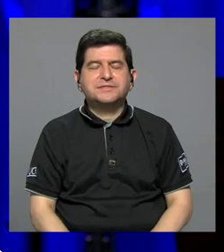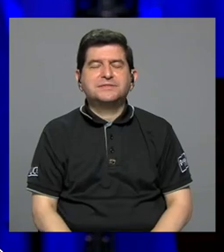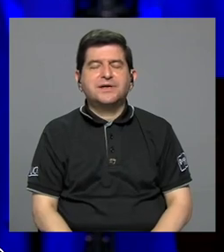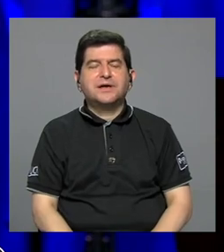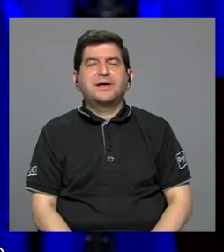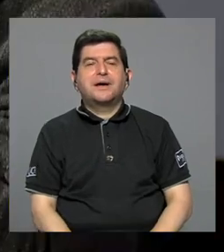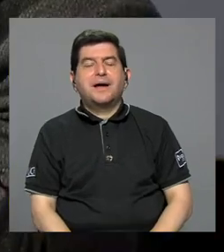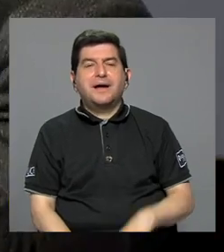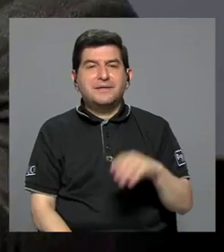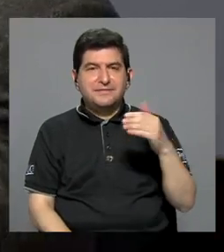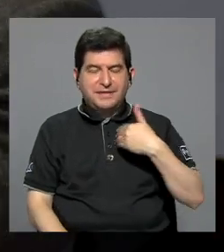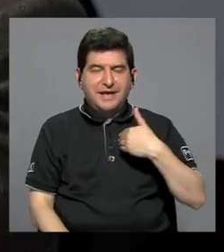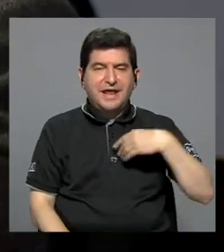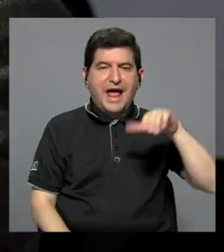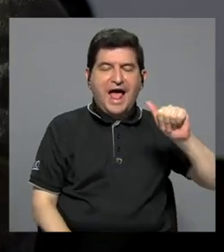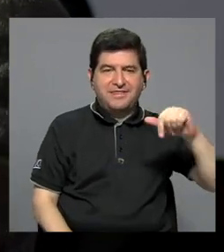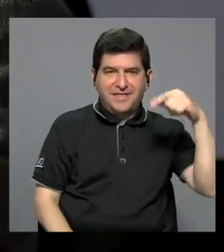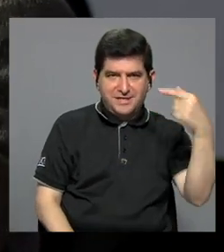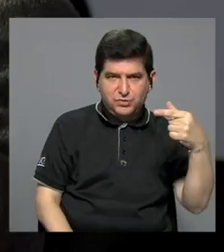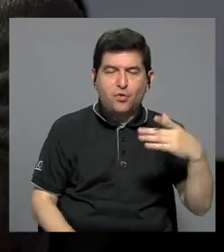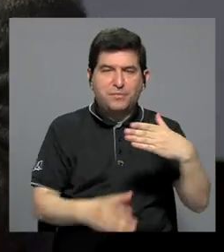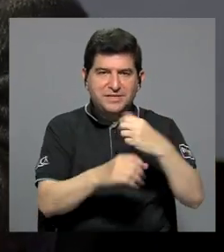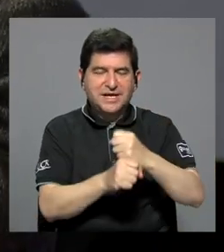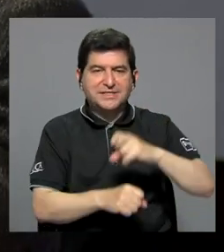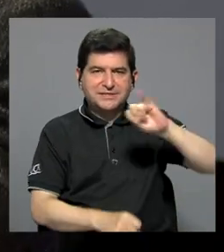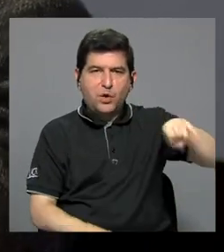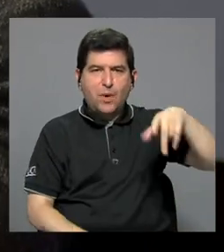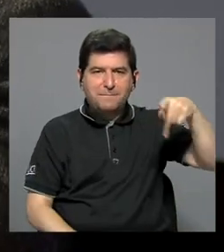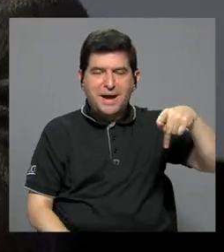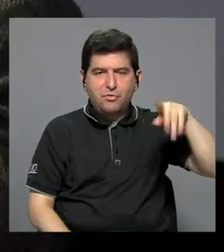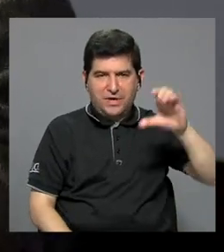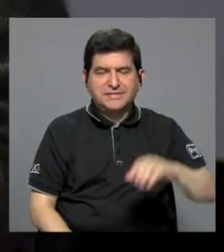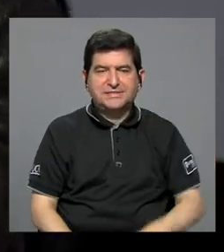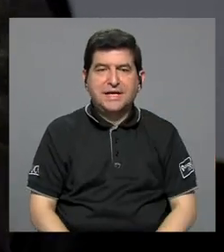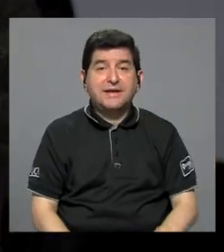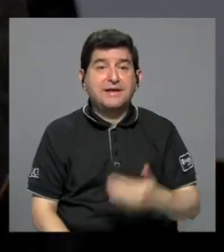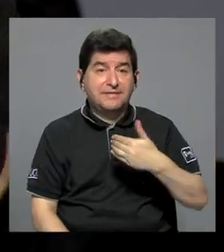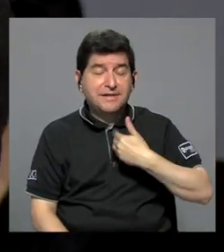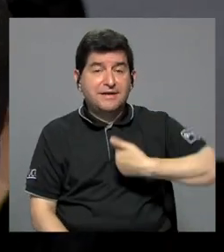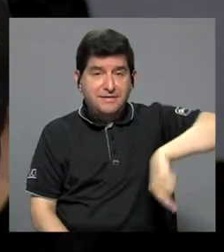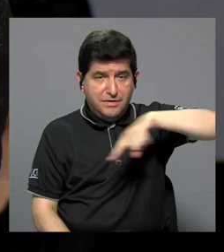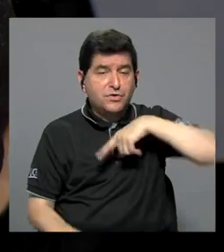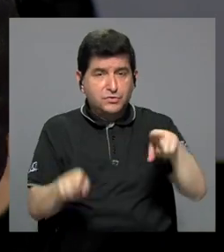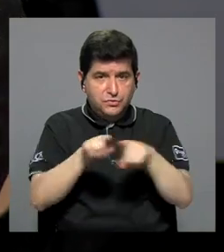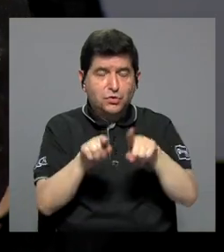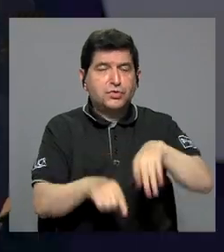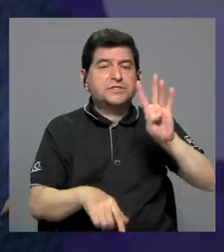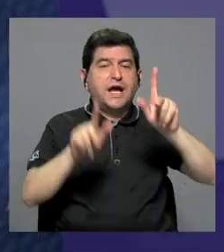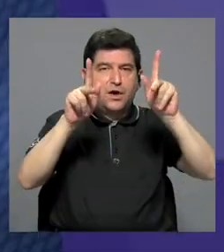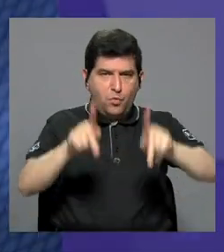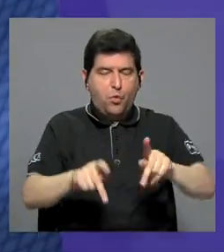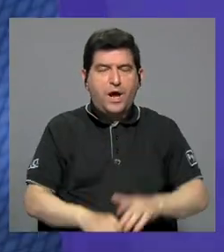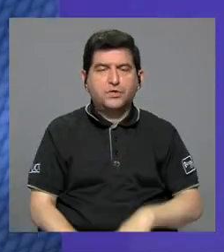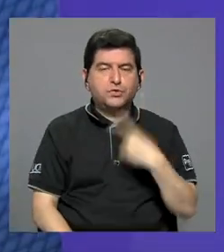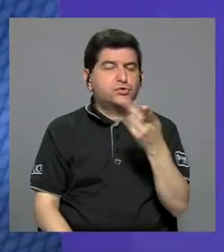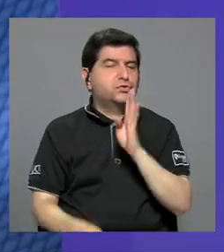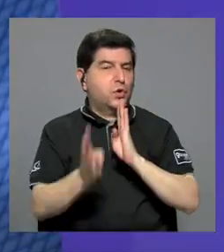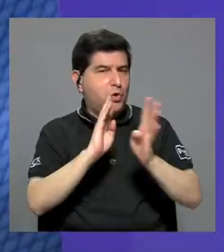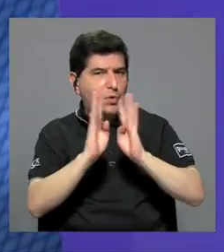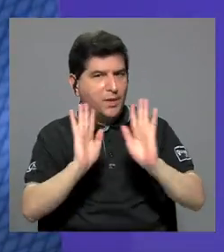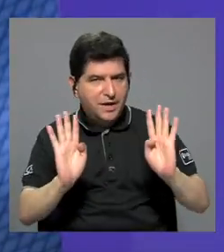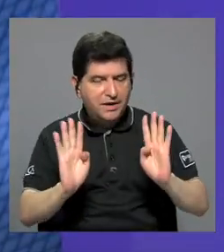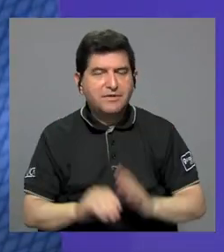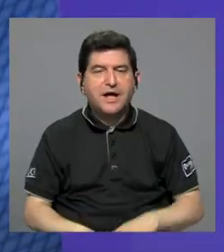María Iribarne, y Andrés Gómez, que hace de Juan Pablo Castel. Tuvimos hay cuatro personajes que solo